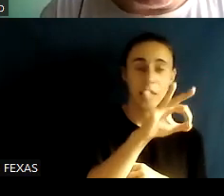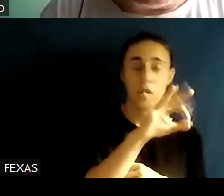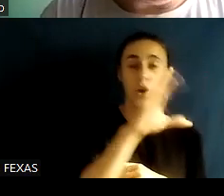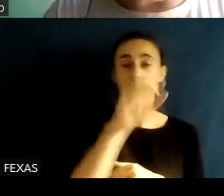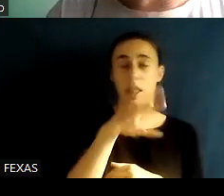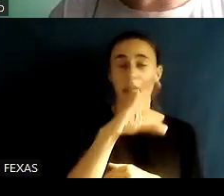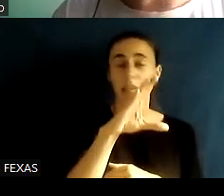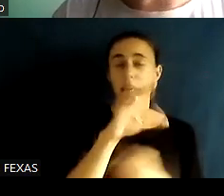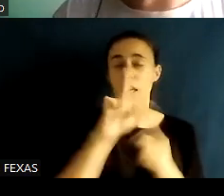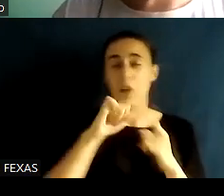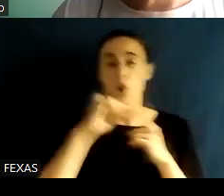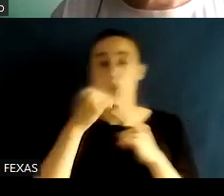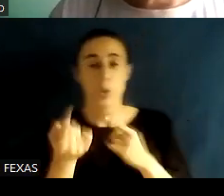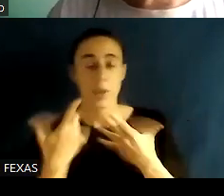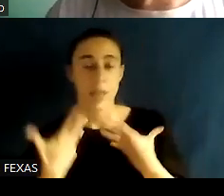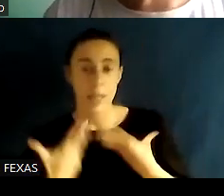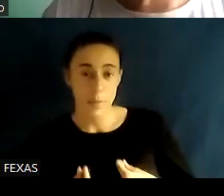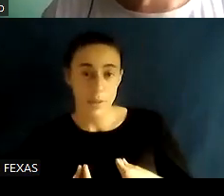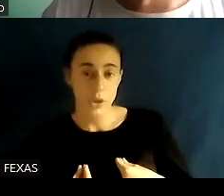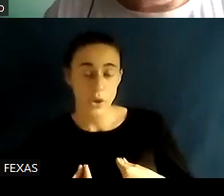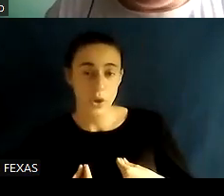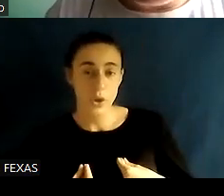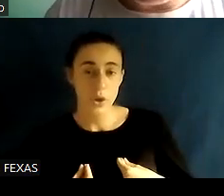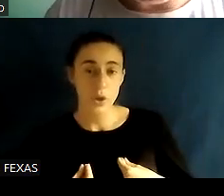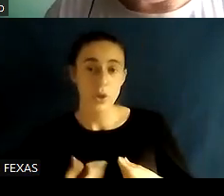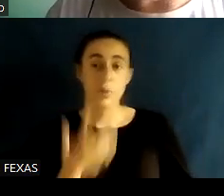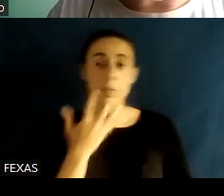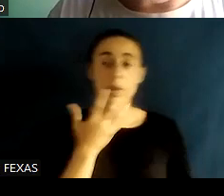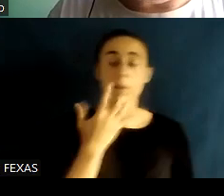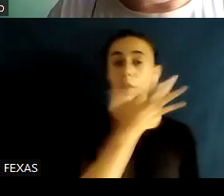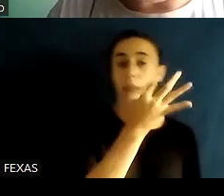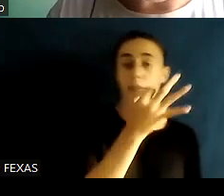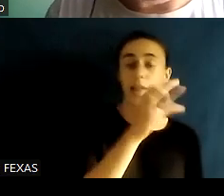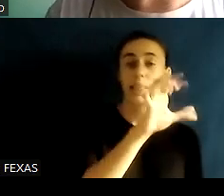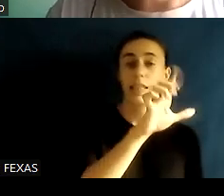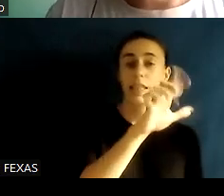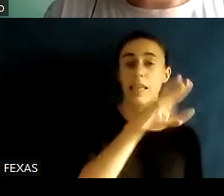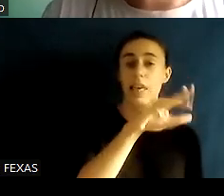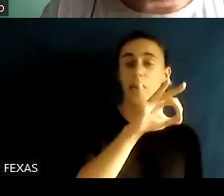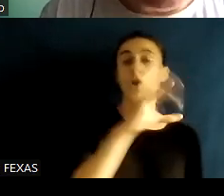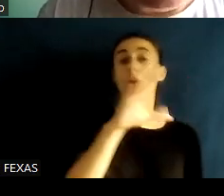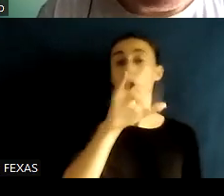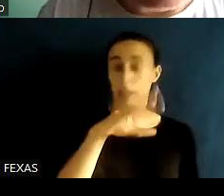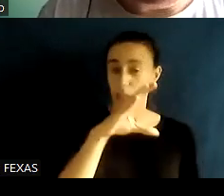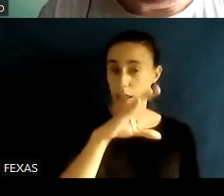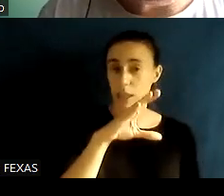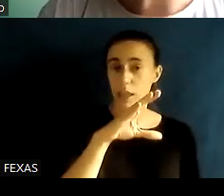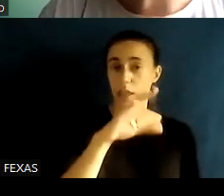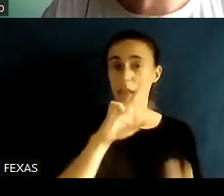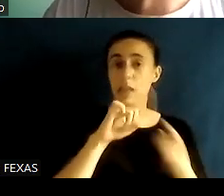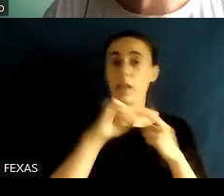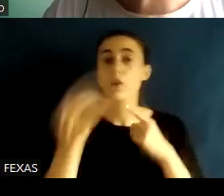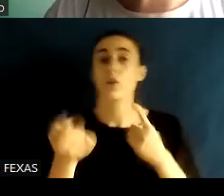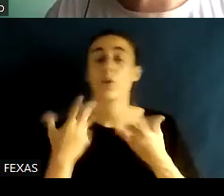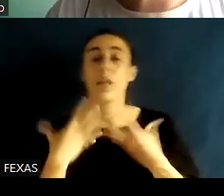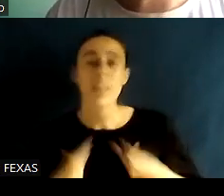del zinc nos pasa un poco lo mismo. Si el déficit de selenio y el déficit de zinc implican depresión, o